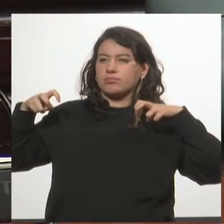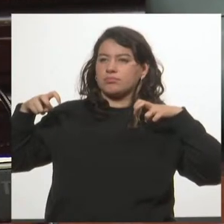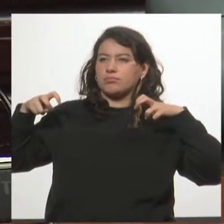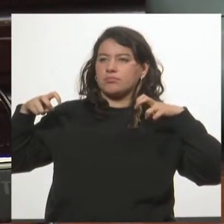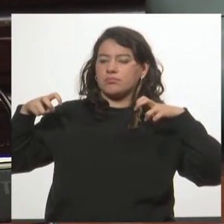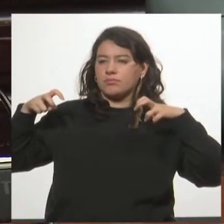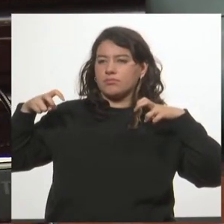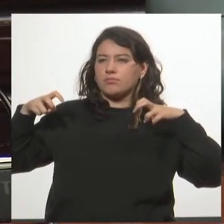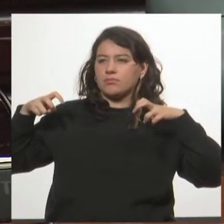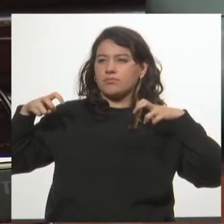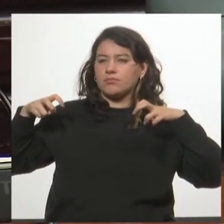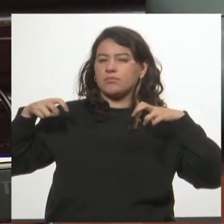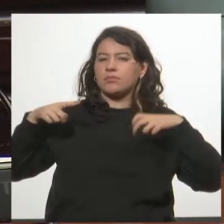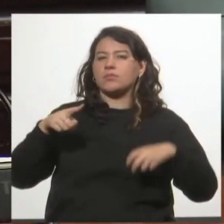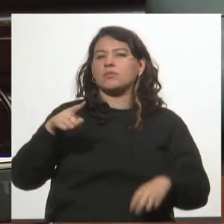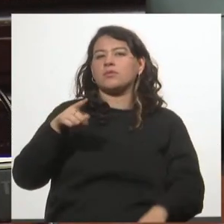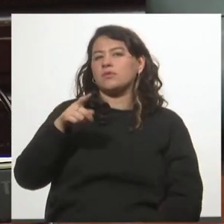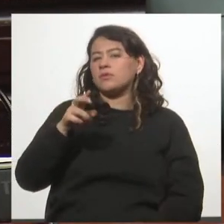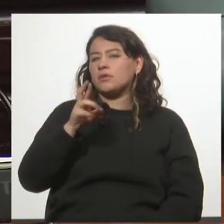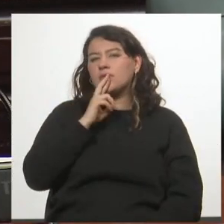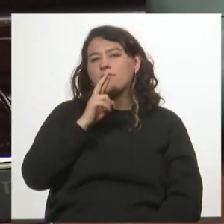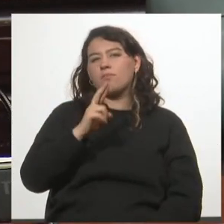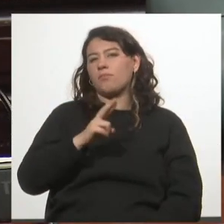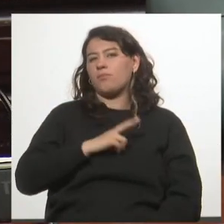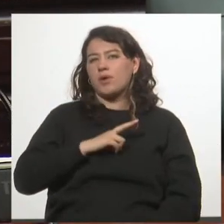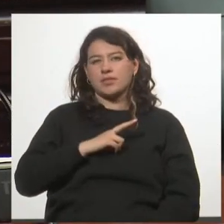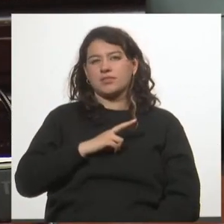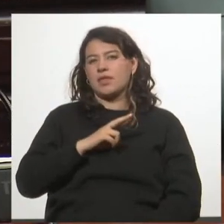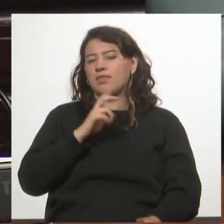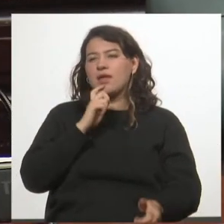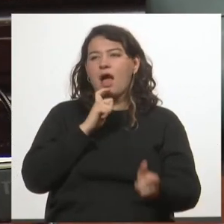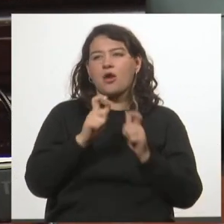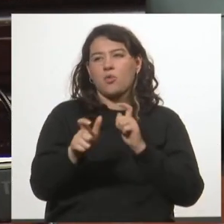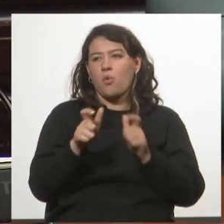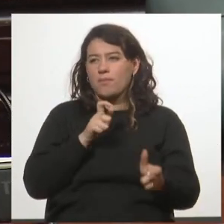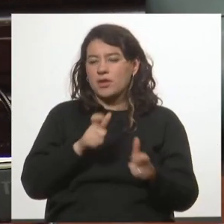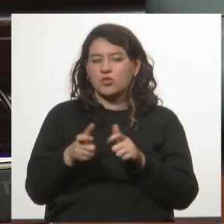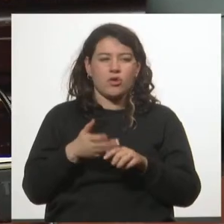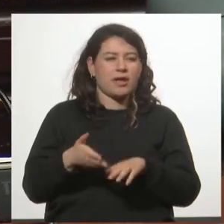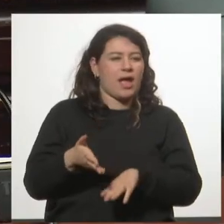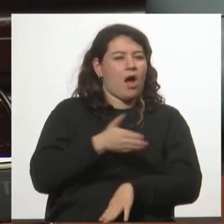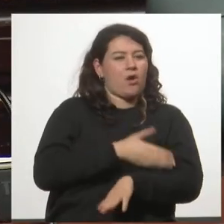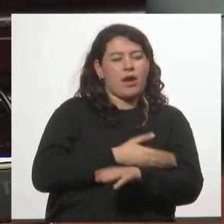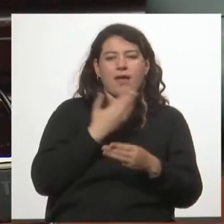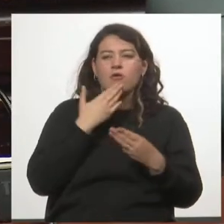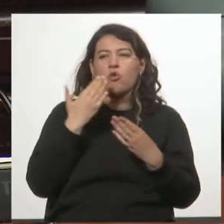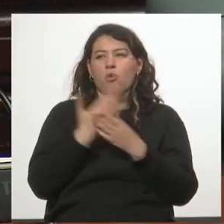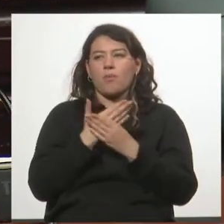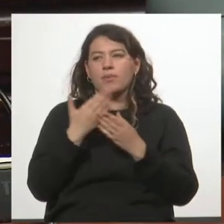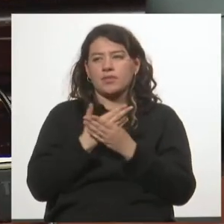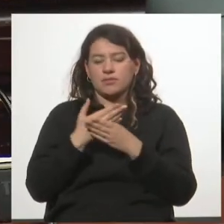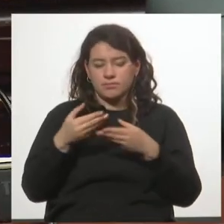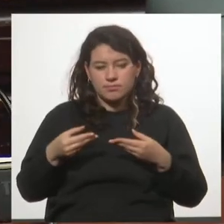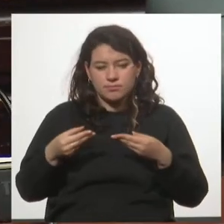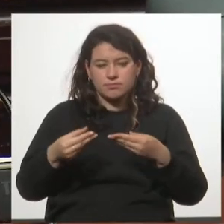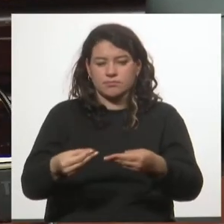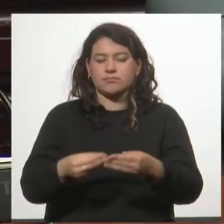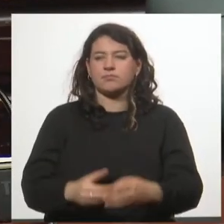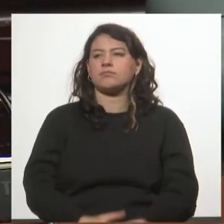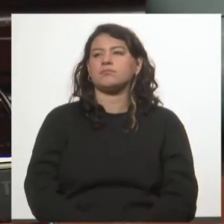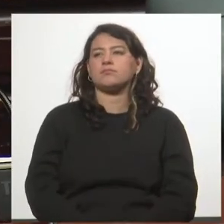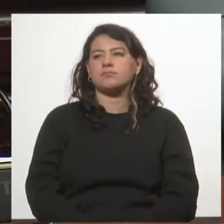significa en la única respuesta que pueden dar a los argumentos que se han manejado ya la documentación que se ha exhibido